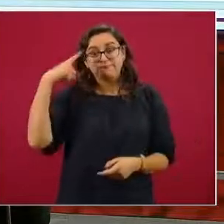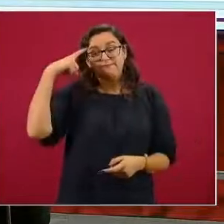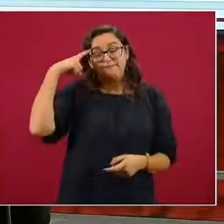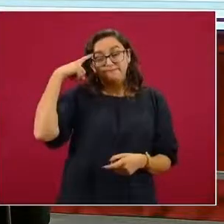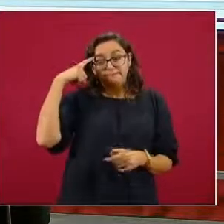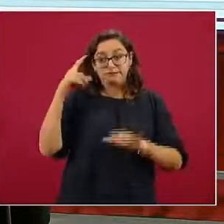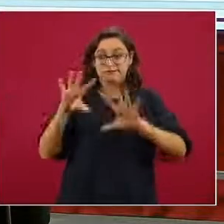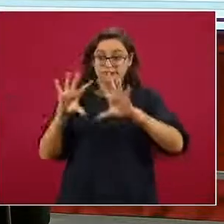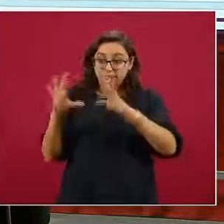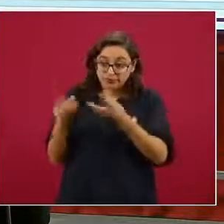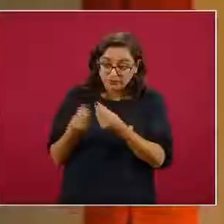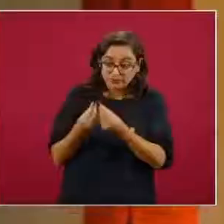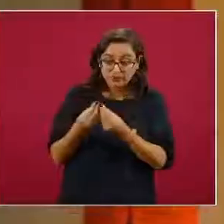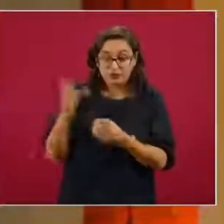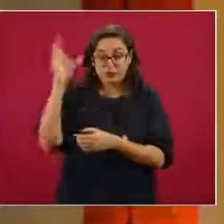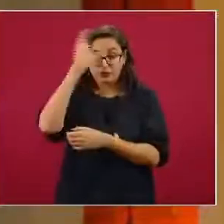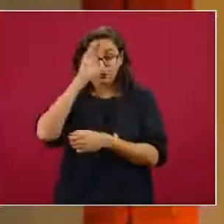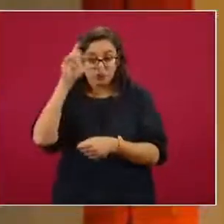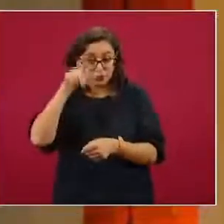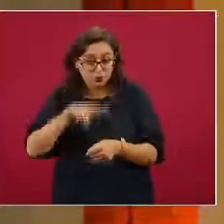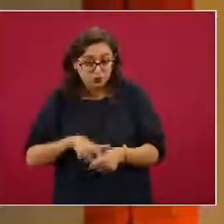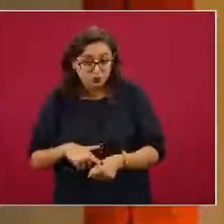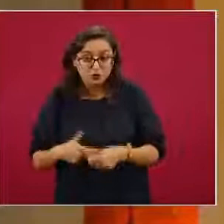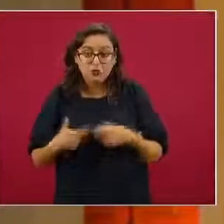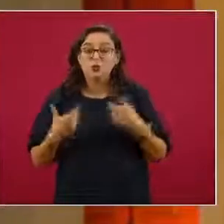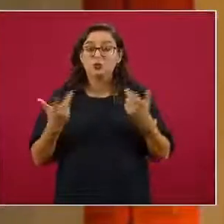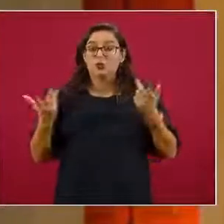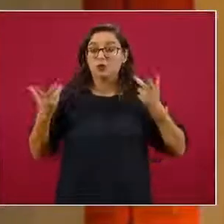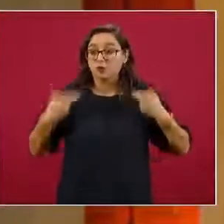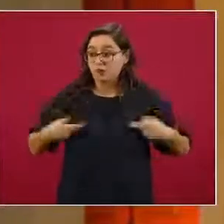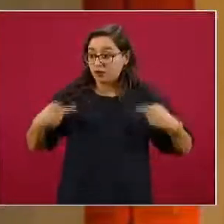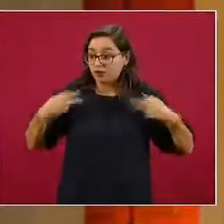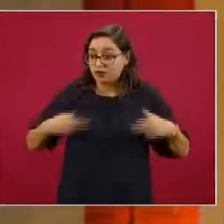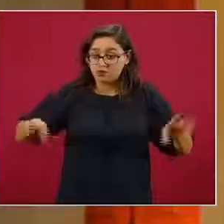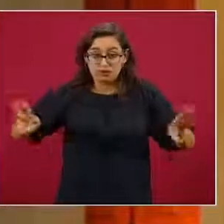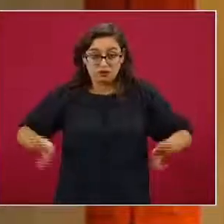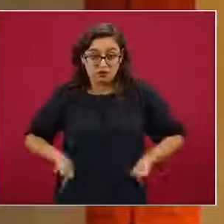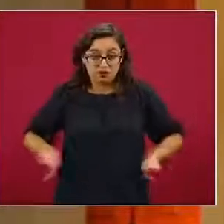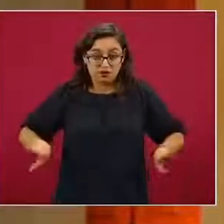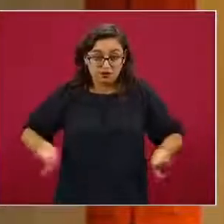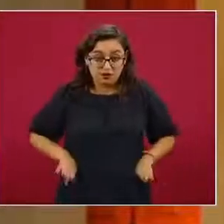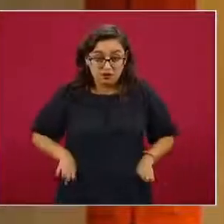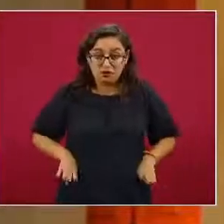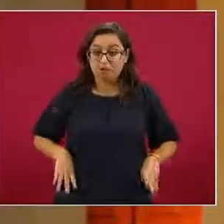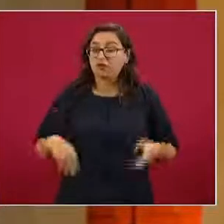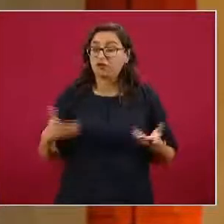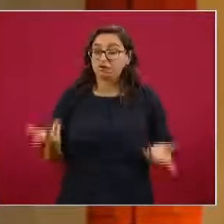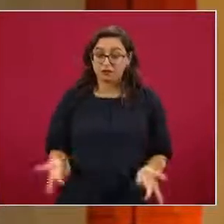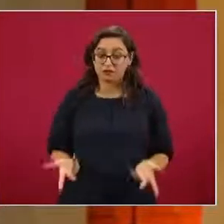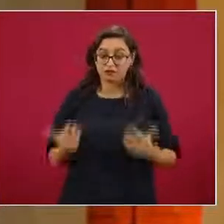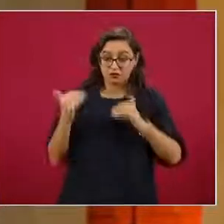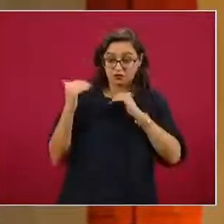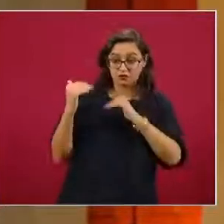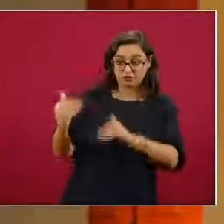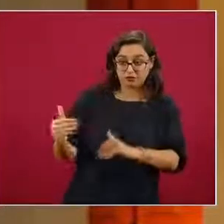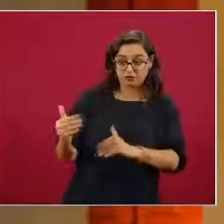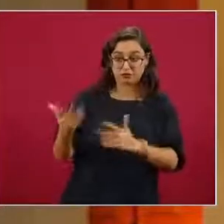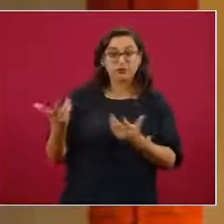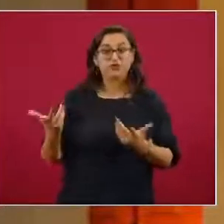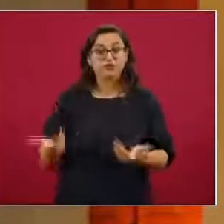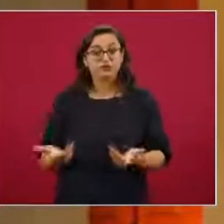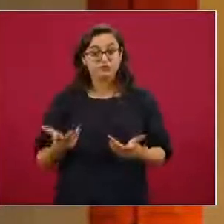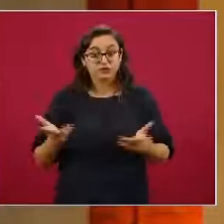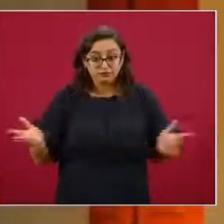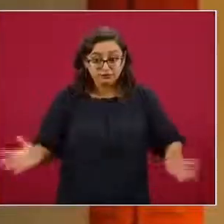conjunto, con la cultura, con los comportamientos sociales, con las restricciones a esos comportamientos, con